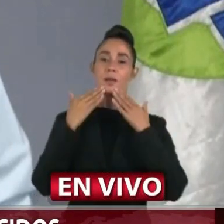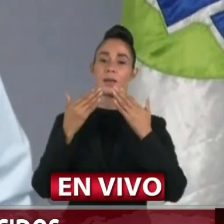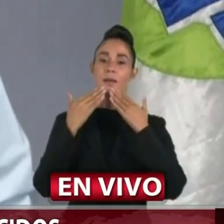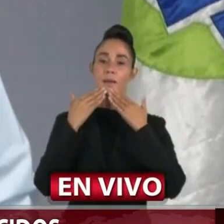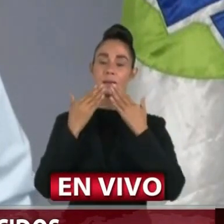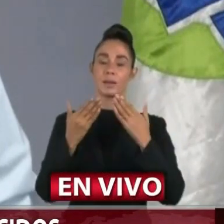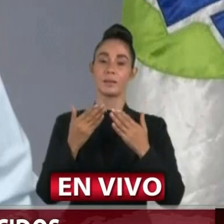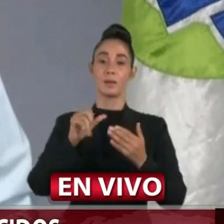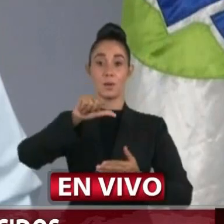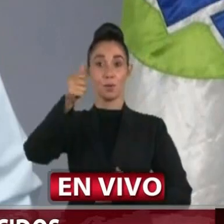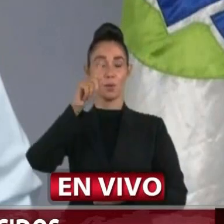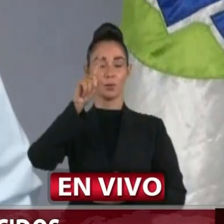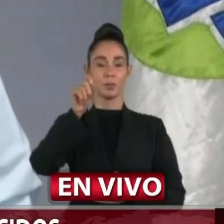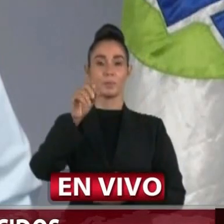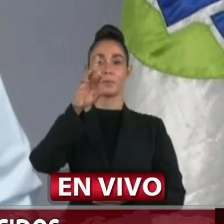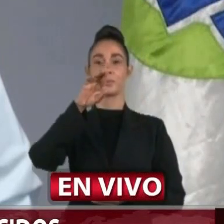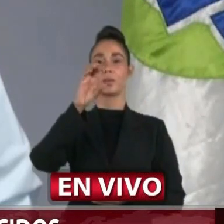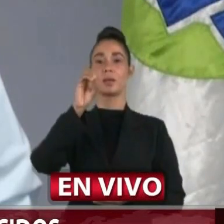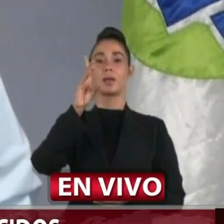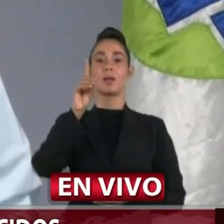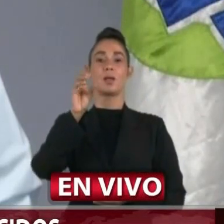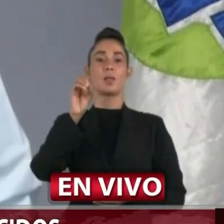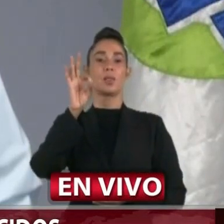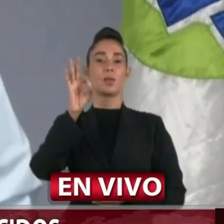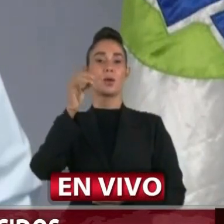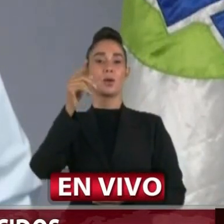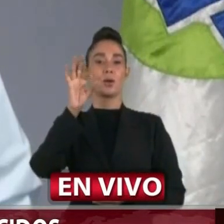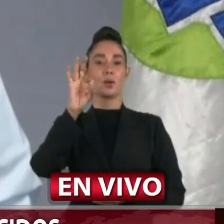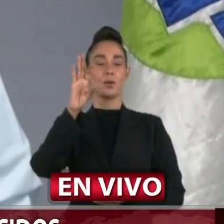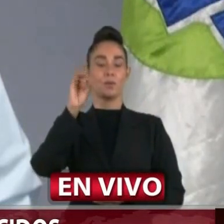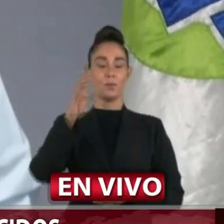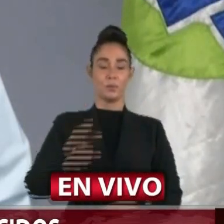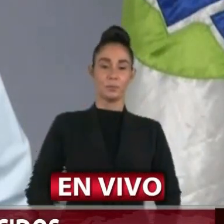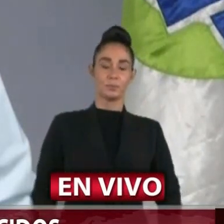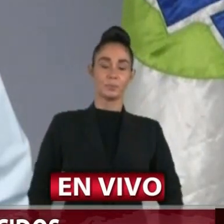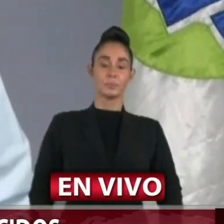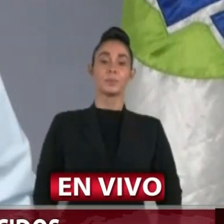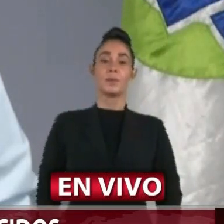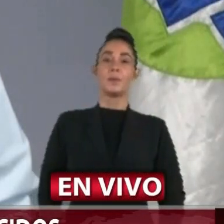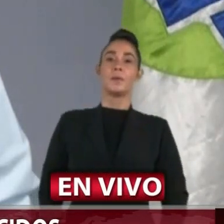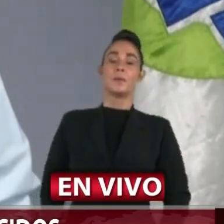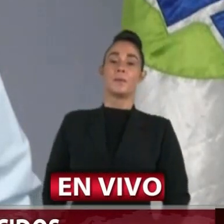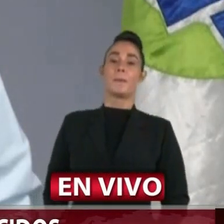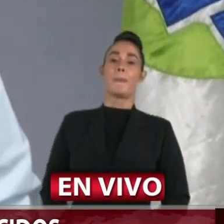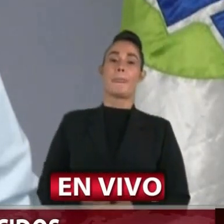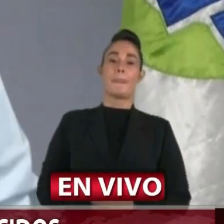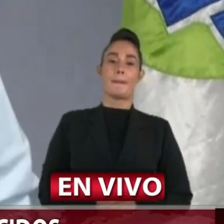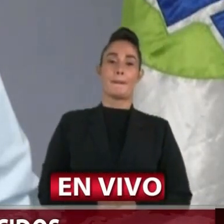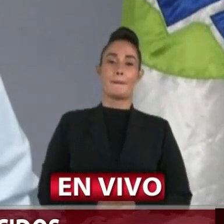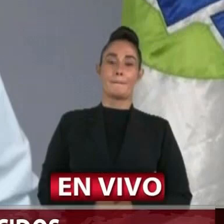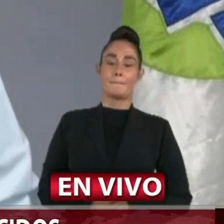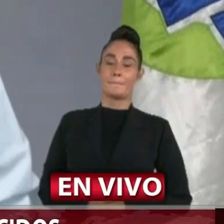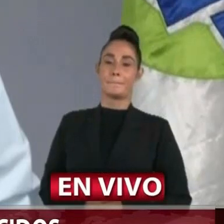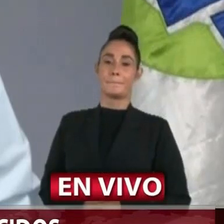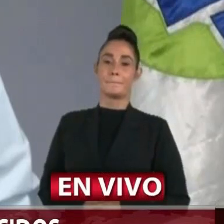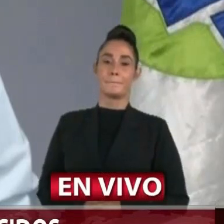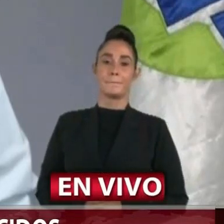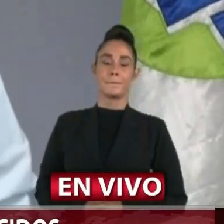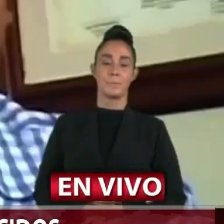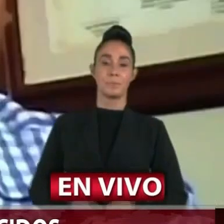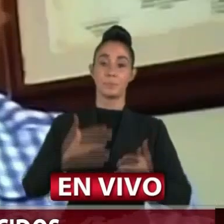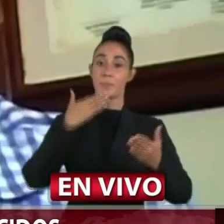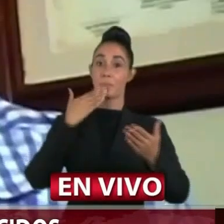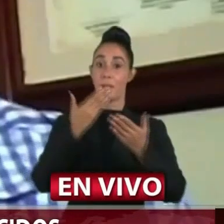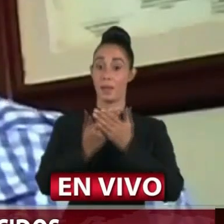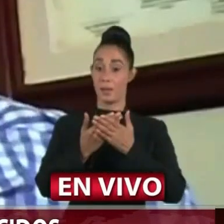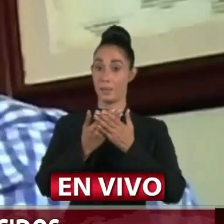Gracias, Félix. Pasamos a Rodolfo Cordones. que están en sintonía.